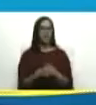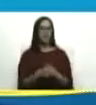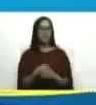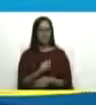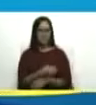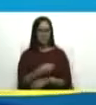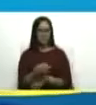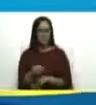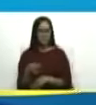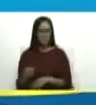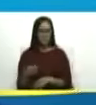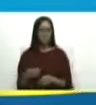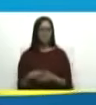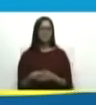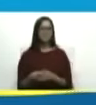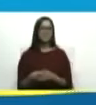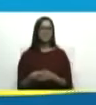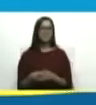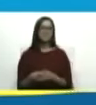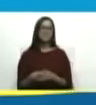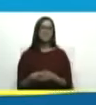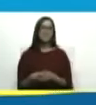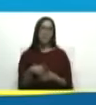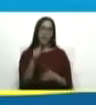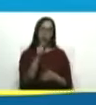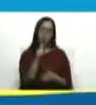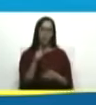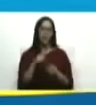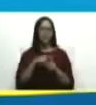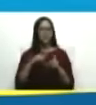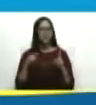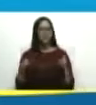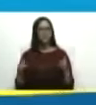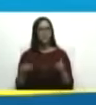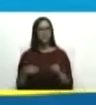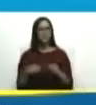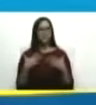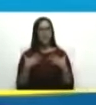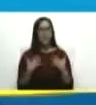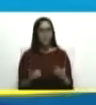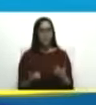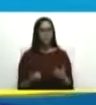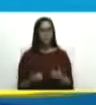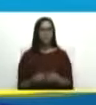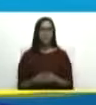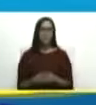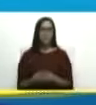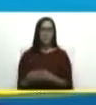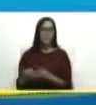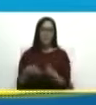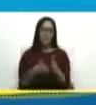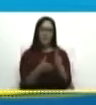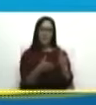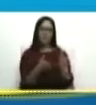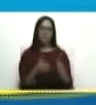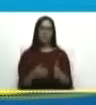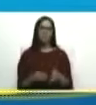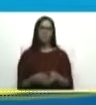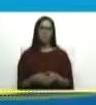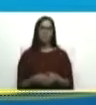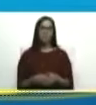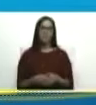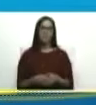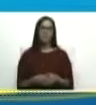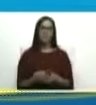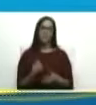financiados. Prioridad de agua, electricidad, salud, vialidad. Sobre esto